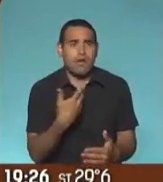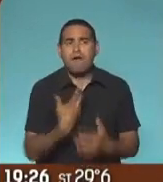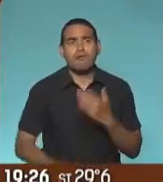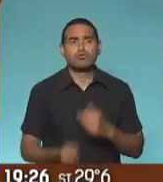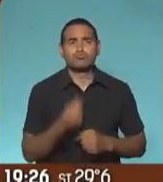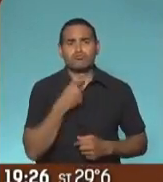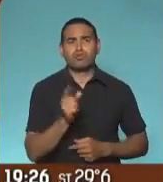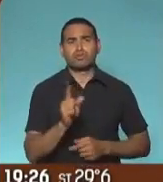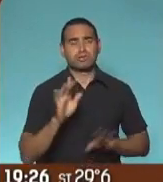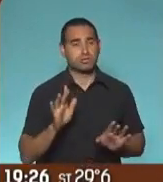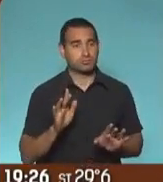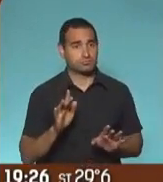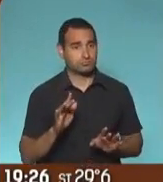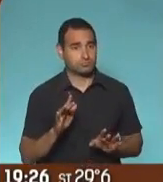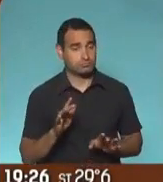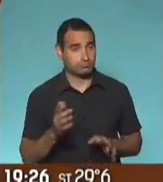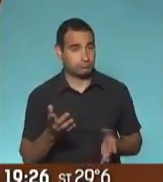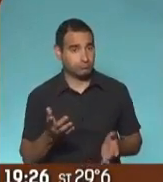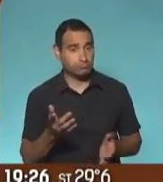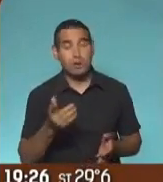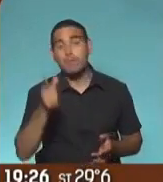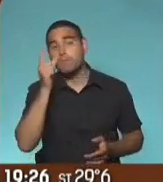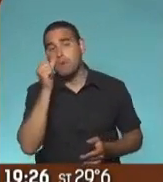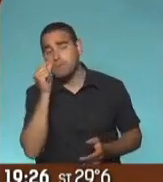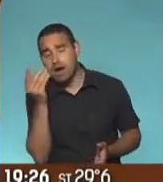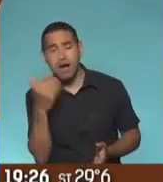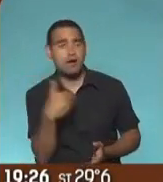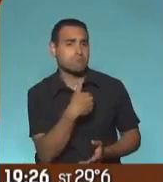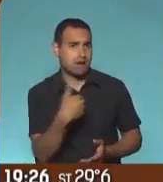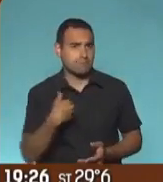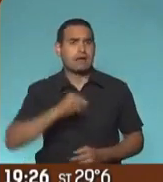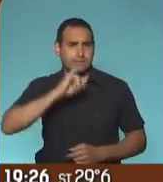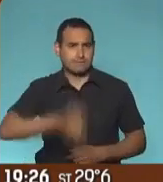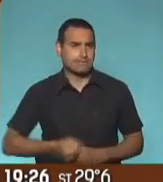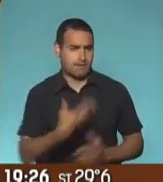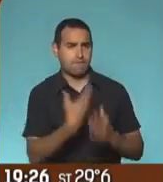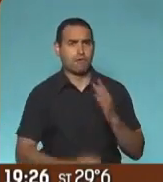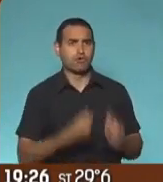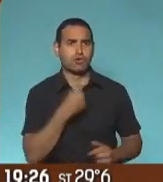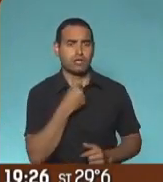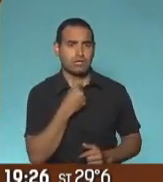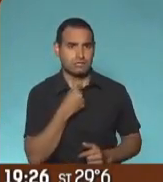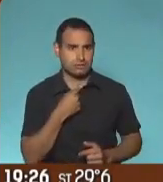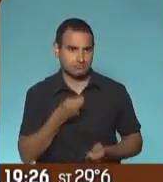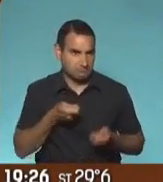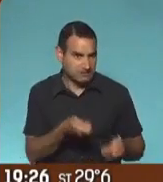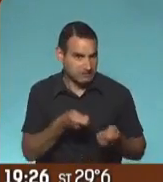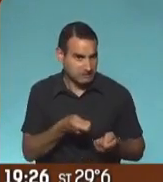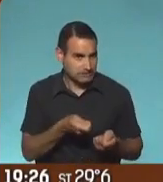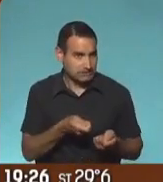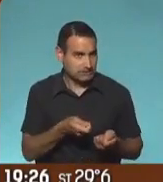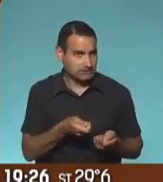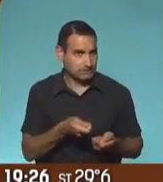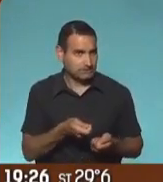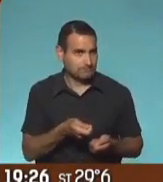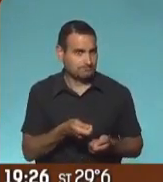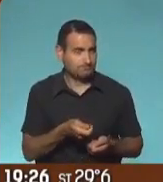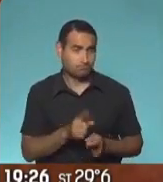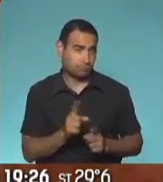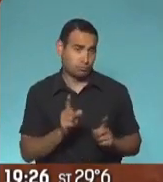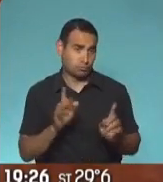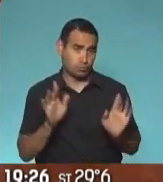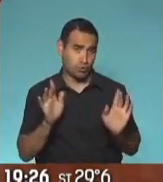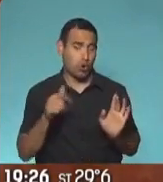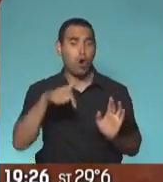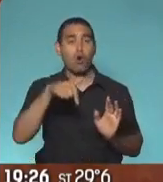su embarazo? Y su papá o su mamá sí quiere. ¿La forzaríamos? No.